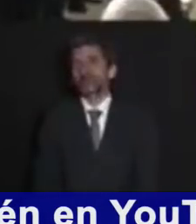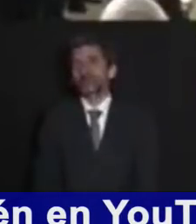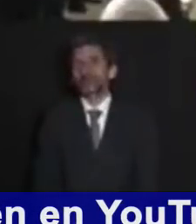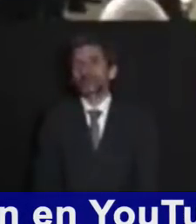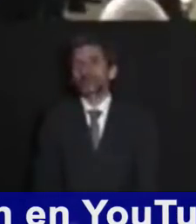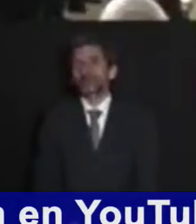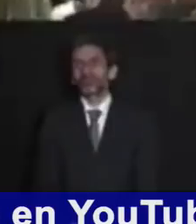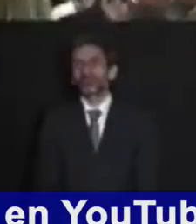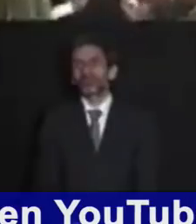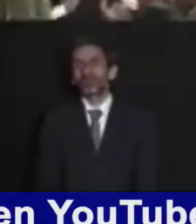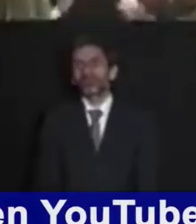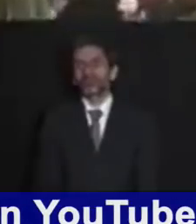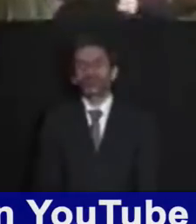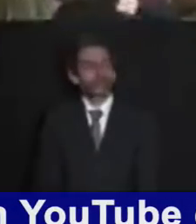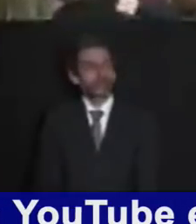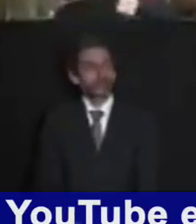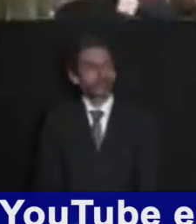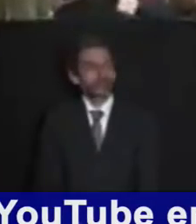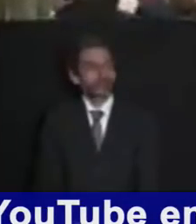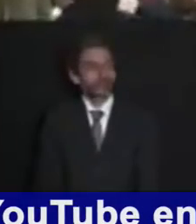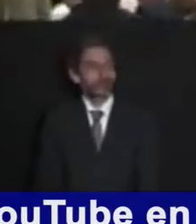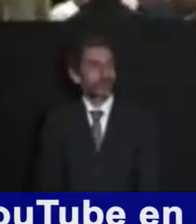Seguro, tarugo.